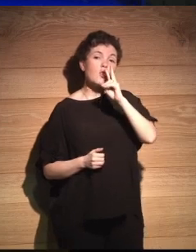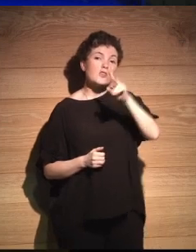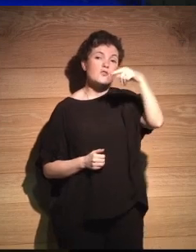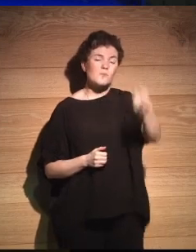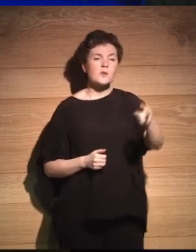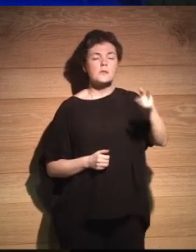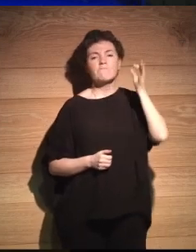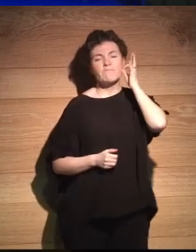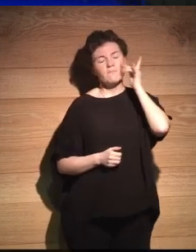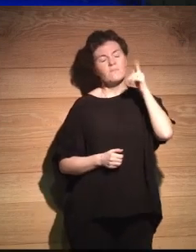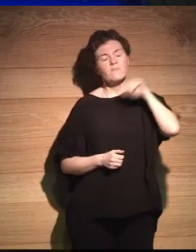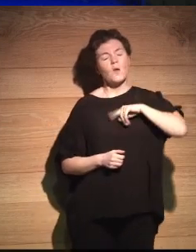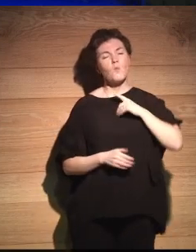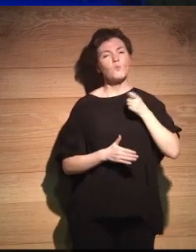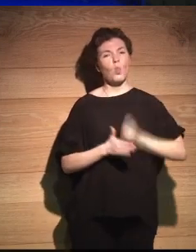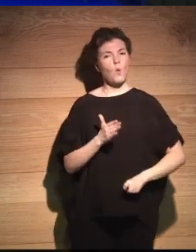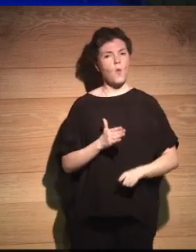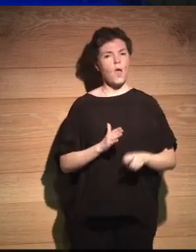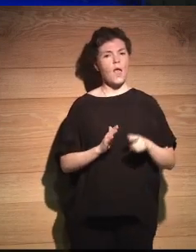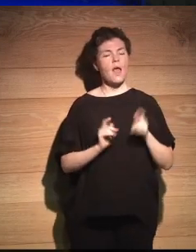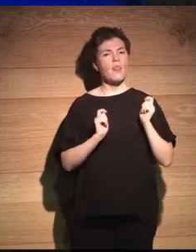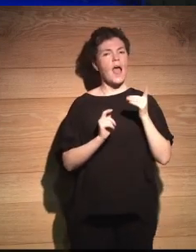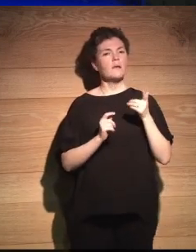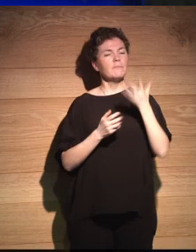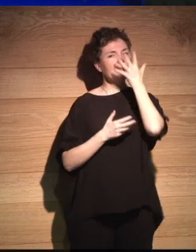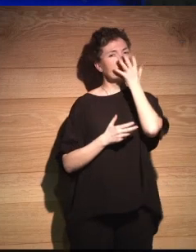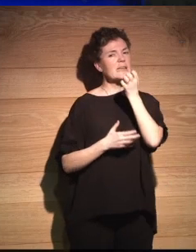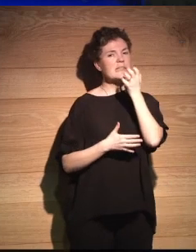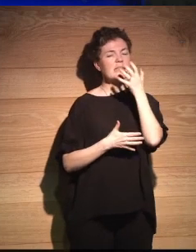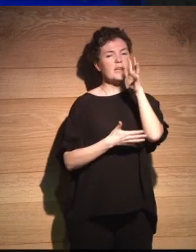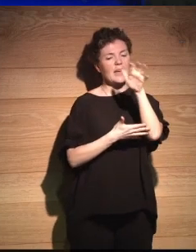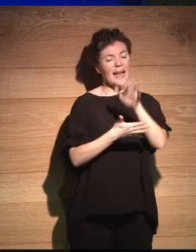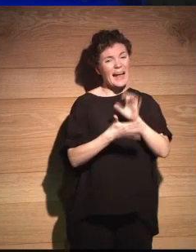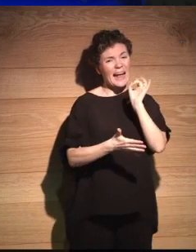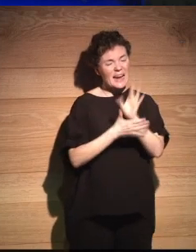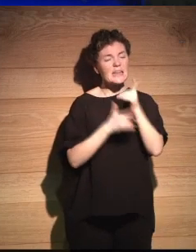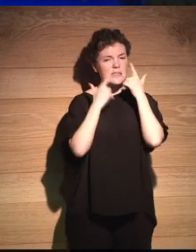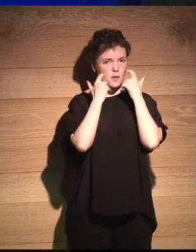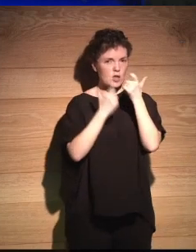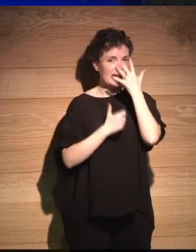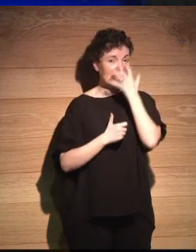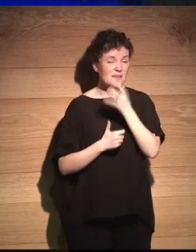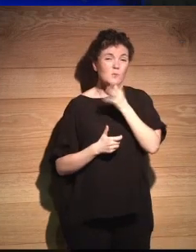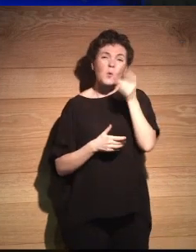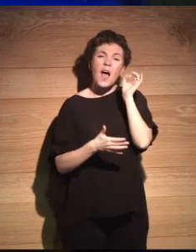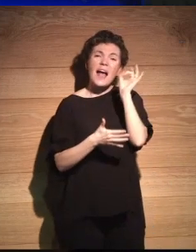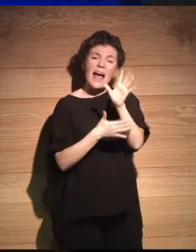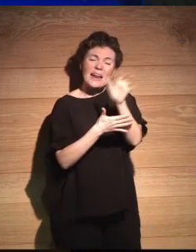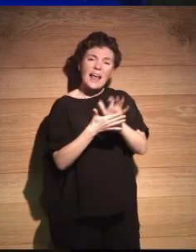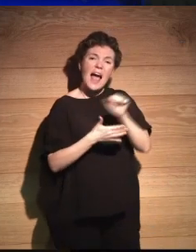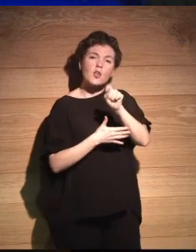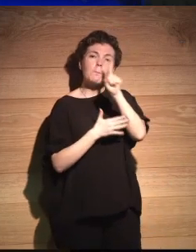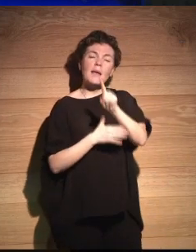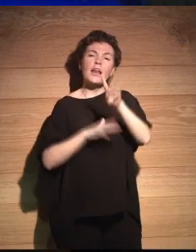ella. Y están marcados por cierta tristeza en sus cartas y también por una desdicha. Porque en las cartas de los años